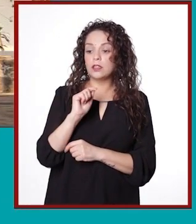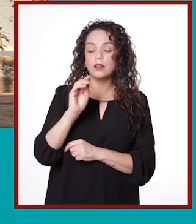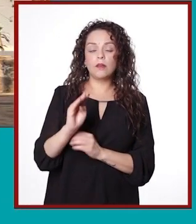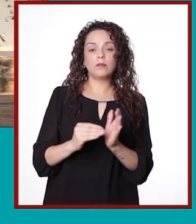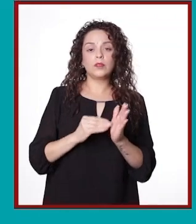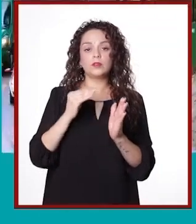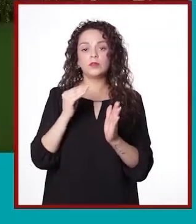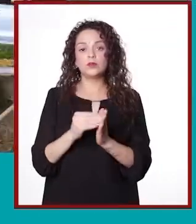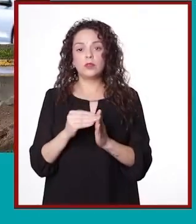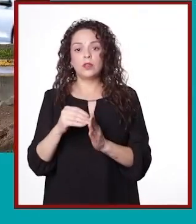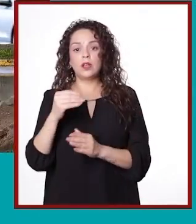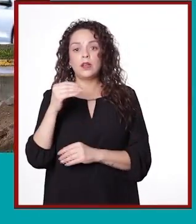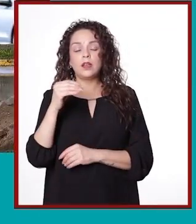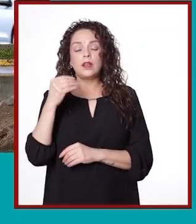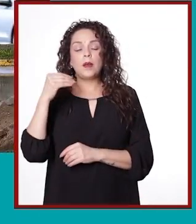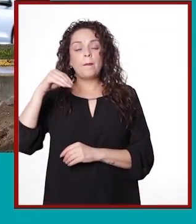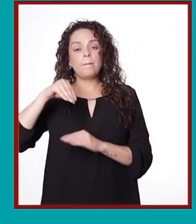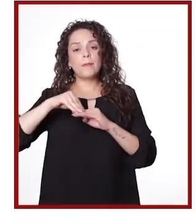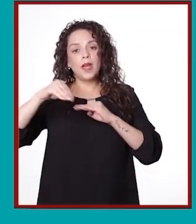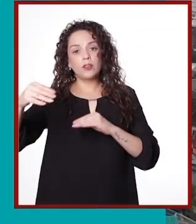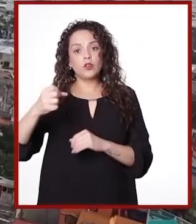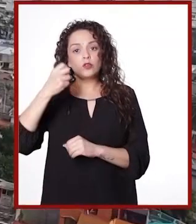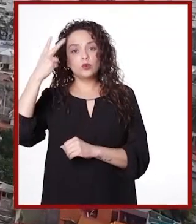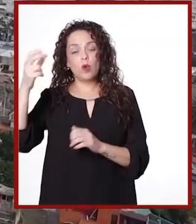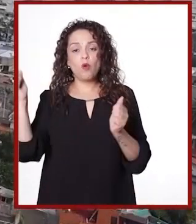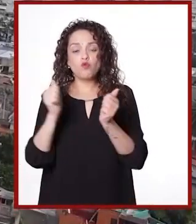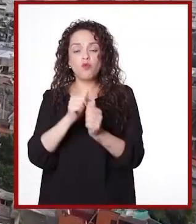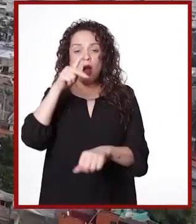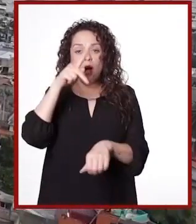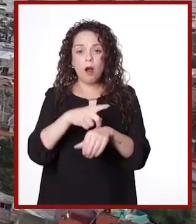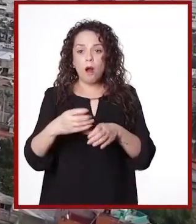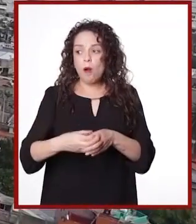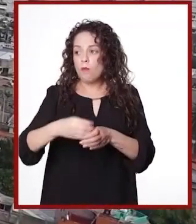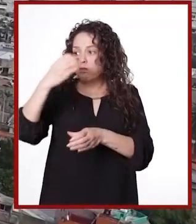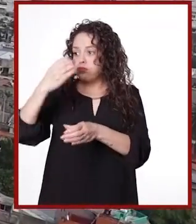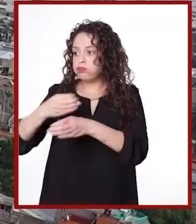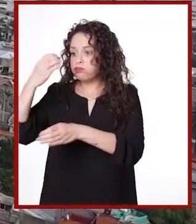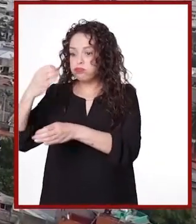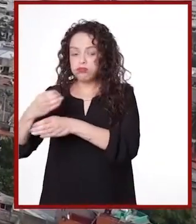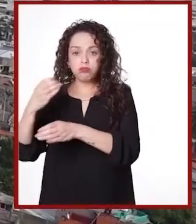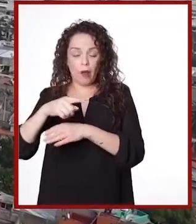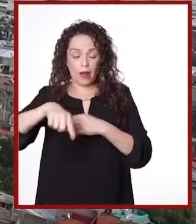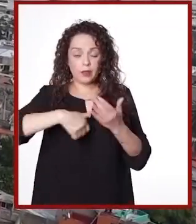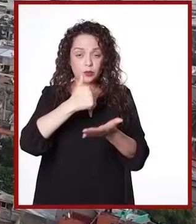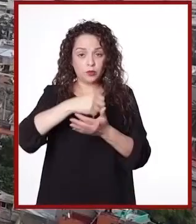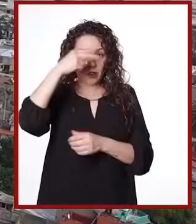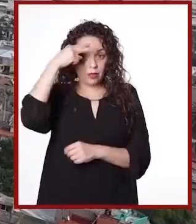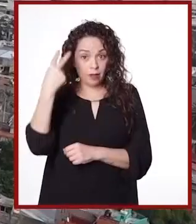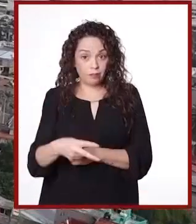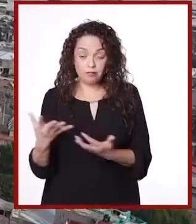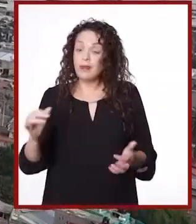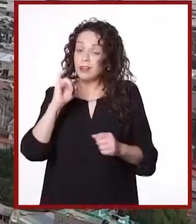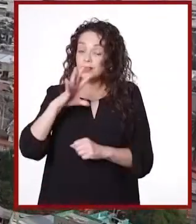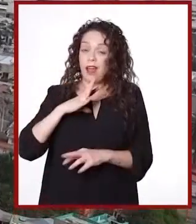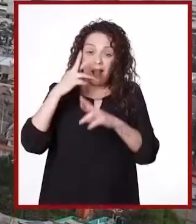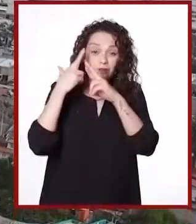de metros cuadrados de concreto en la Ciudad de México. O sea, concreto sí hay mucho que tenemos. Sí,